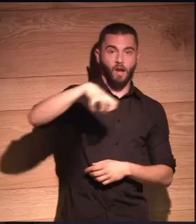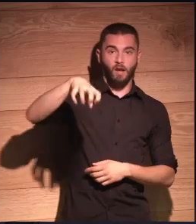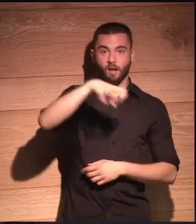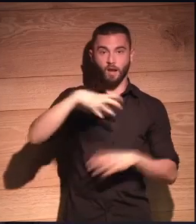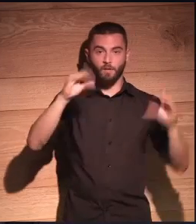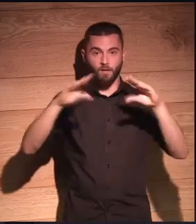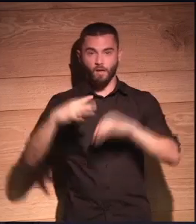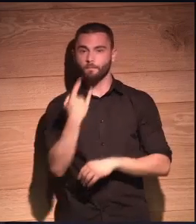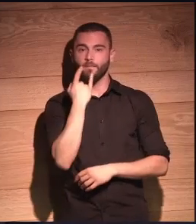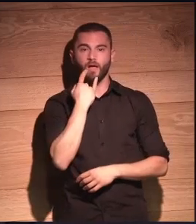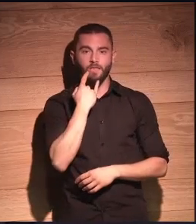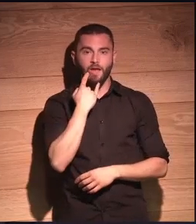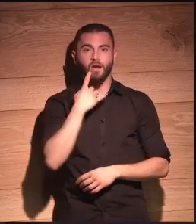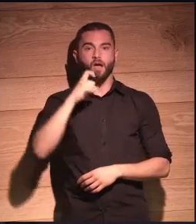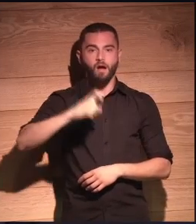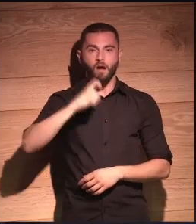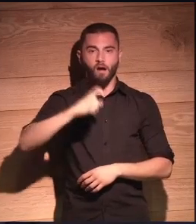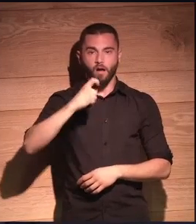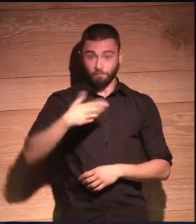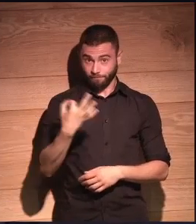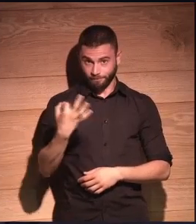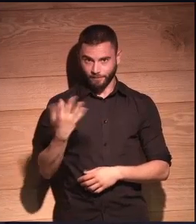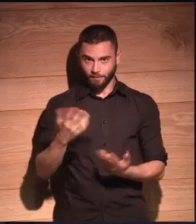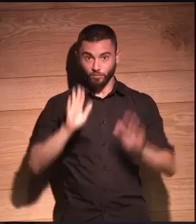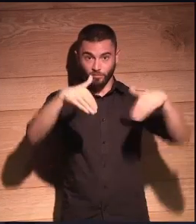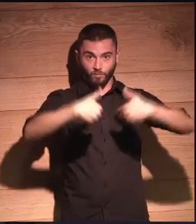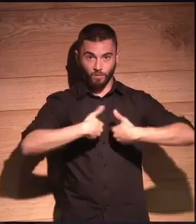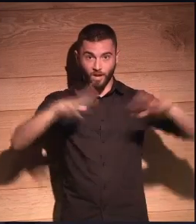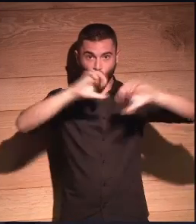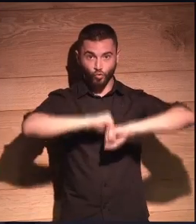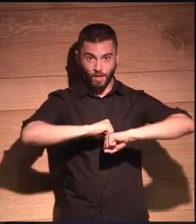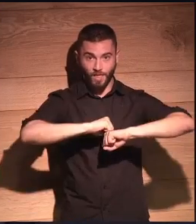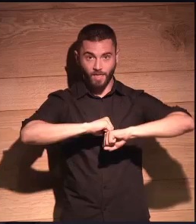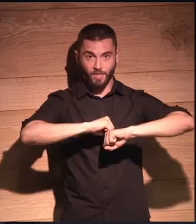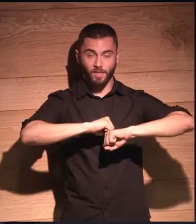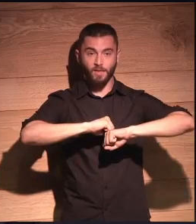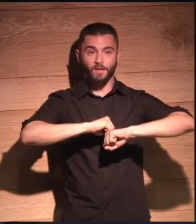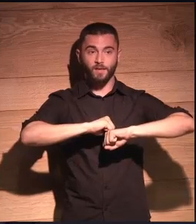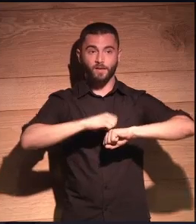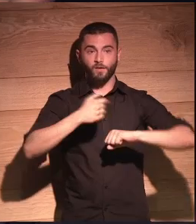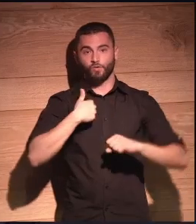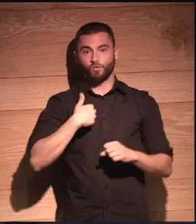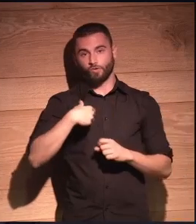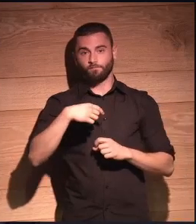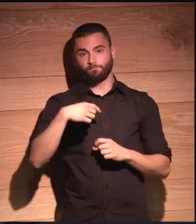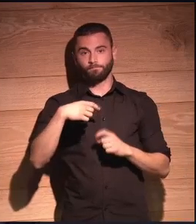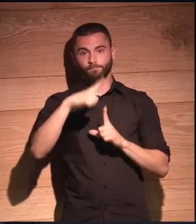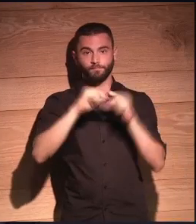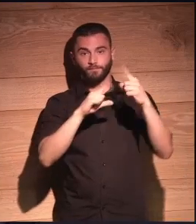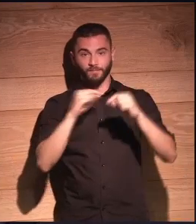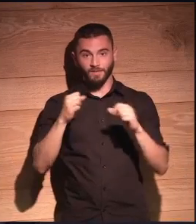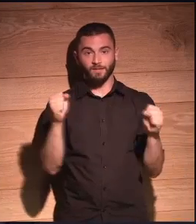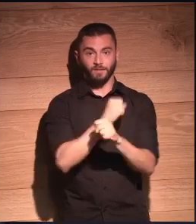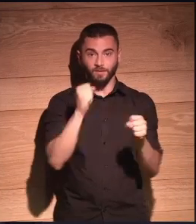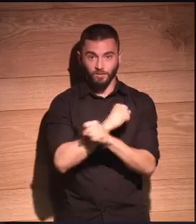las baterías, y vuelven, y esa oscuridad, y creo que las vistas que debieron, como astrofísica, lo que pudieron ver por la